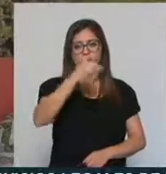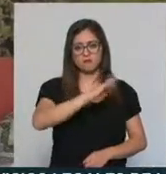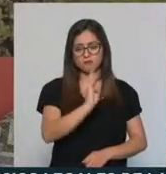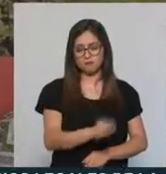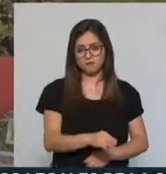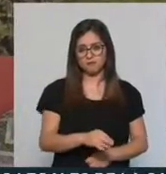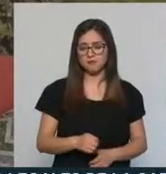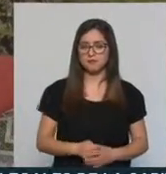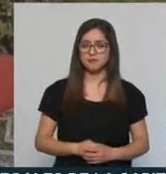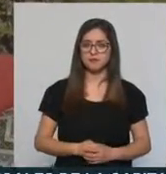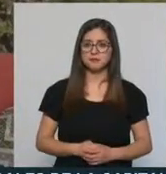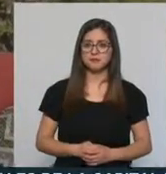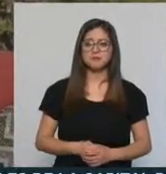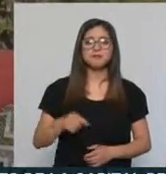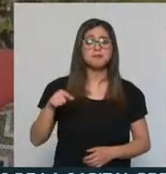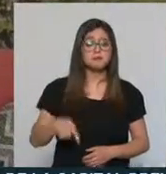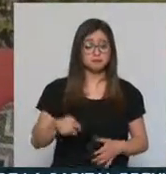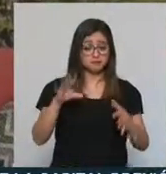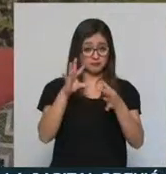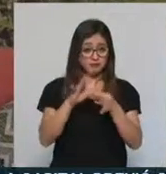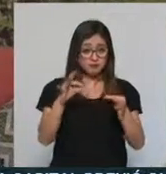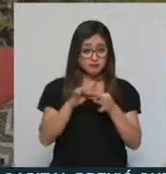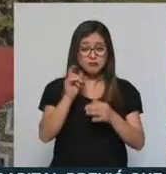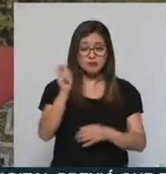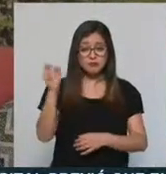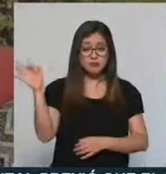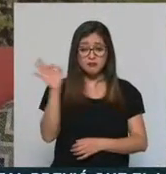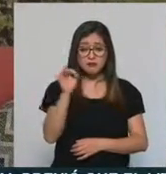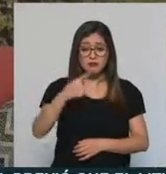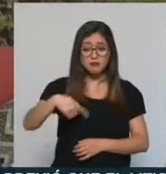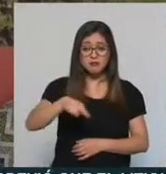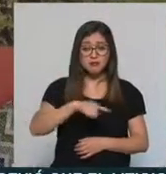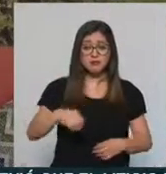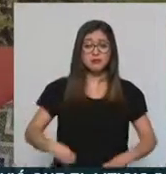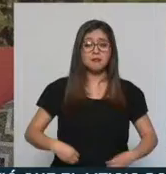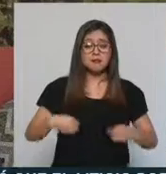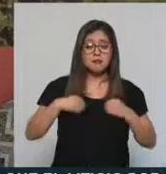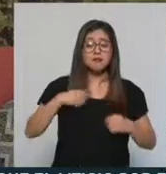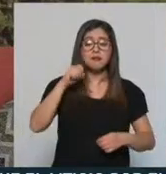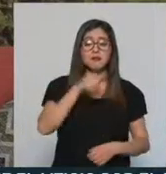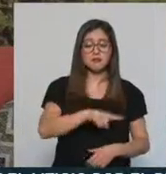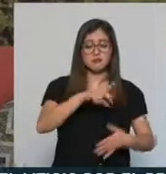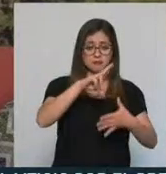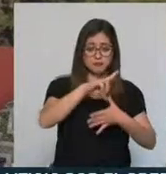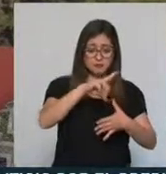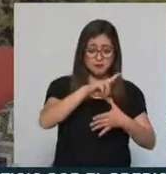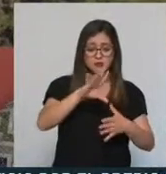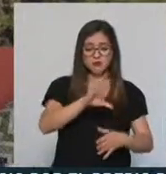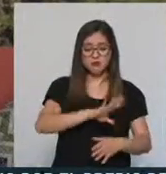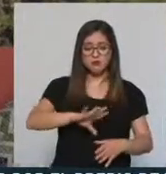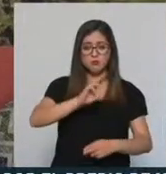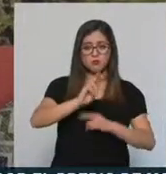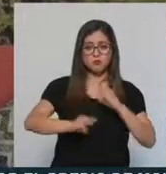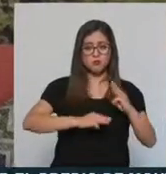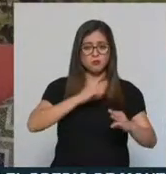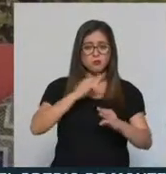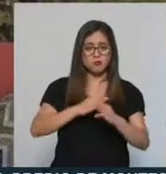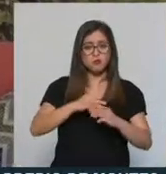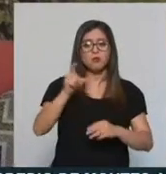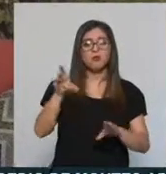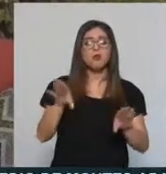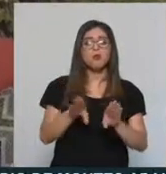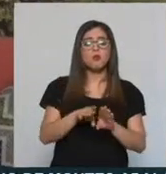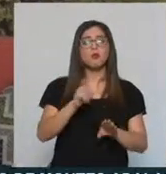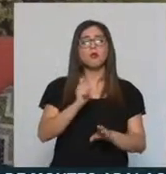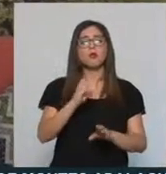Y bueno, precisamente para explicarnos las consecuencias que ha tenido para la vida pública tanto en América Latina y en el resto del mundo del modus operandi